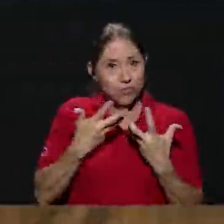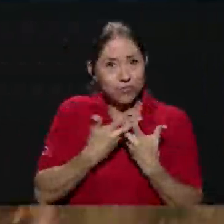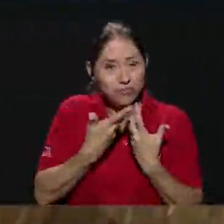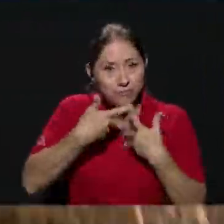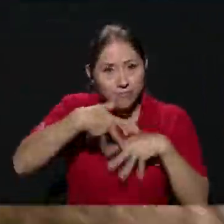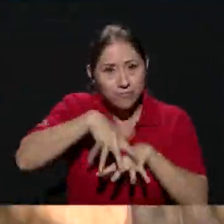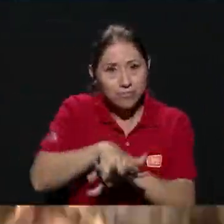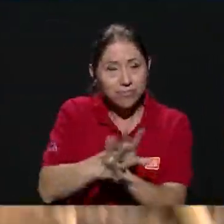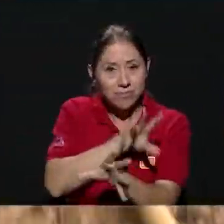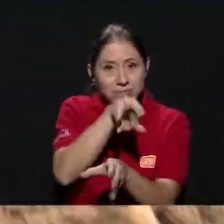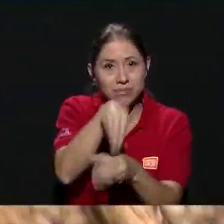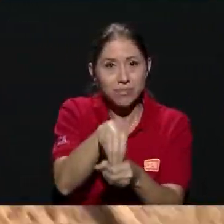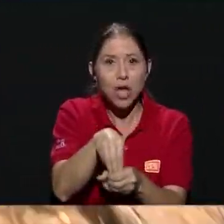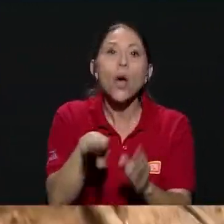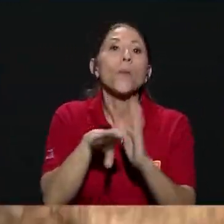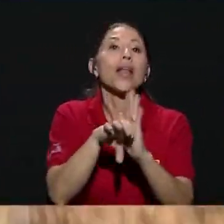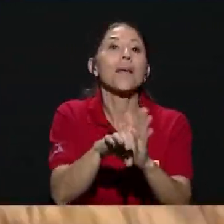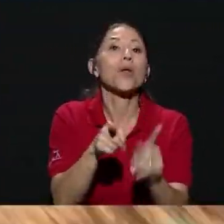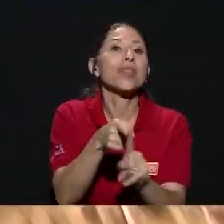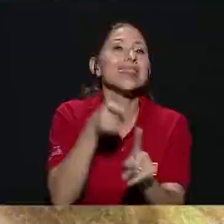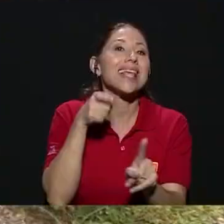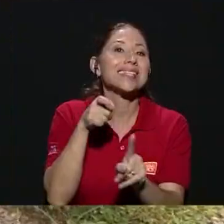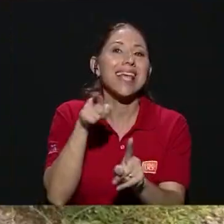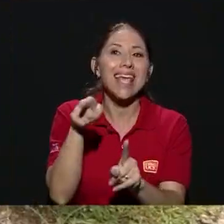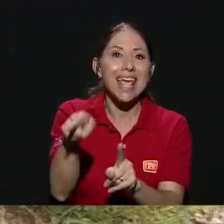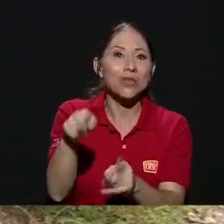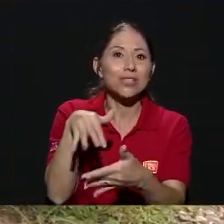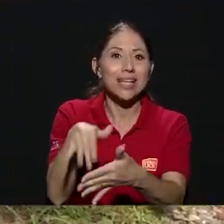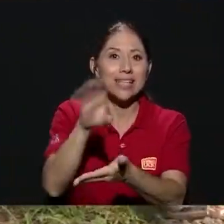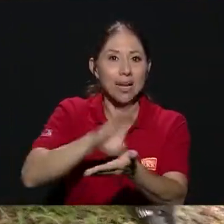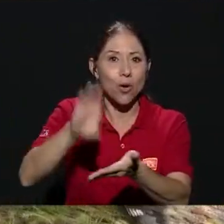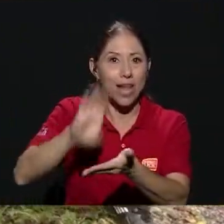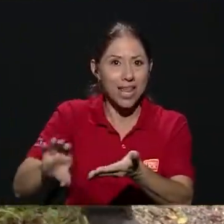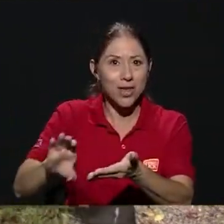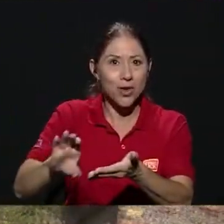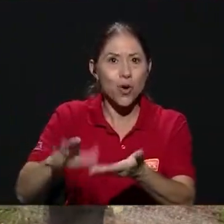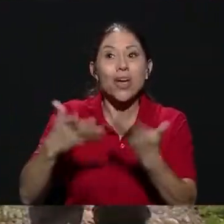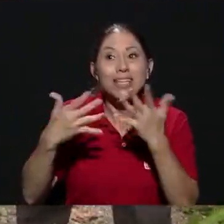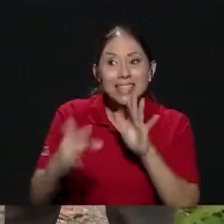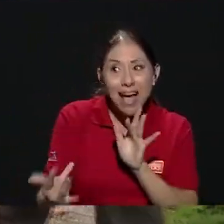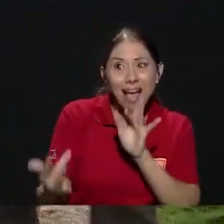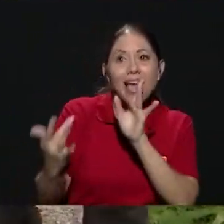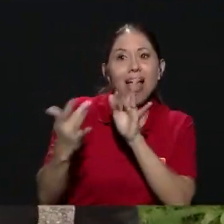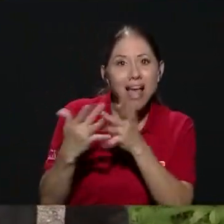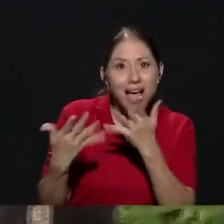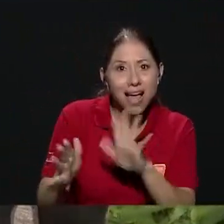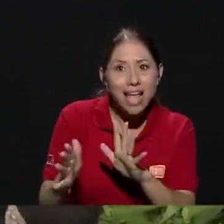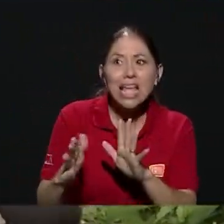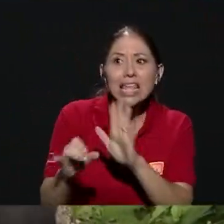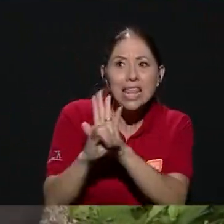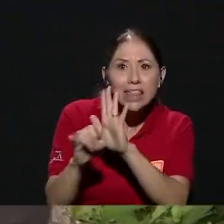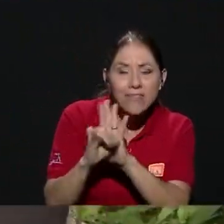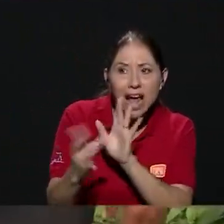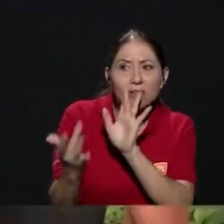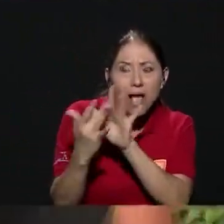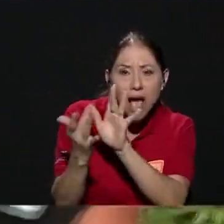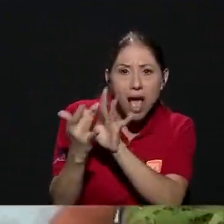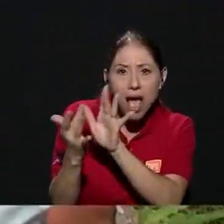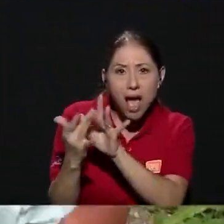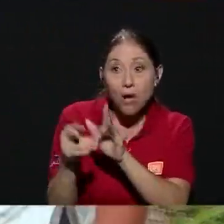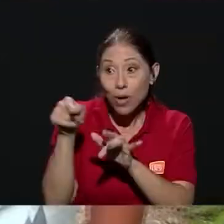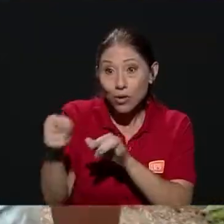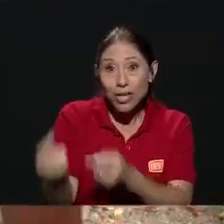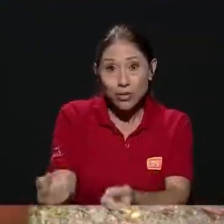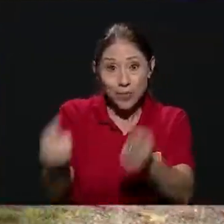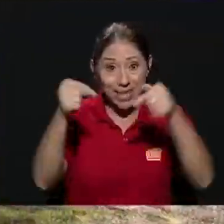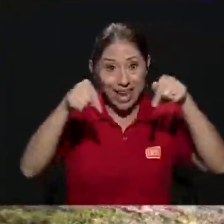seguimiento desde que están en el colegio, llamarlos en el colegio, identificarlos desde el colegio para que cuando ellos llegaran acá ya un